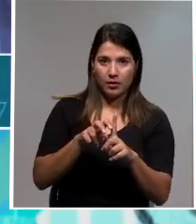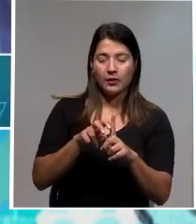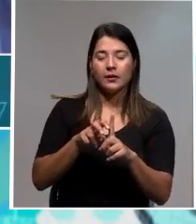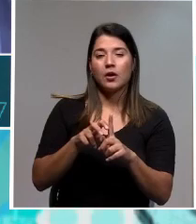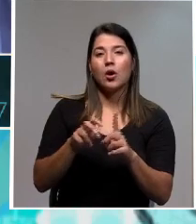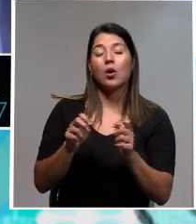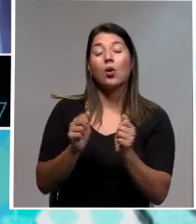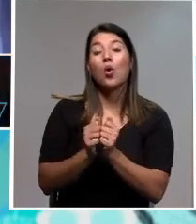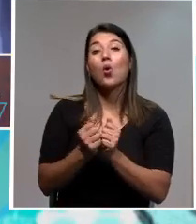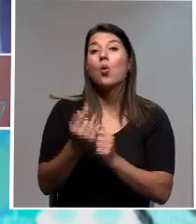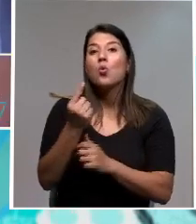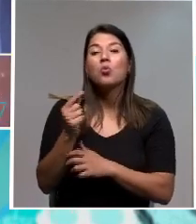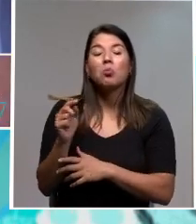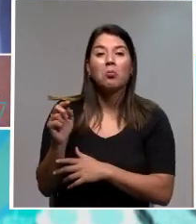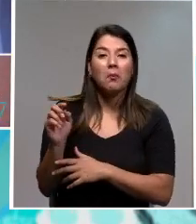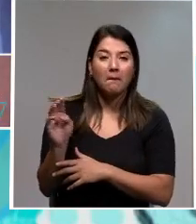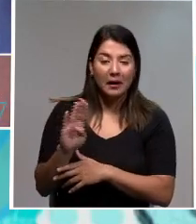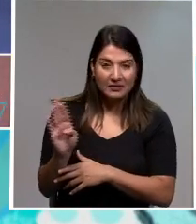Mycobacterium tuberculosis.